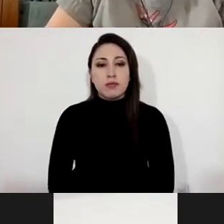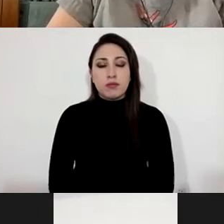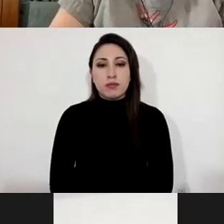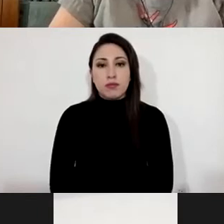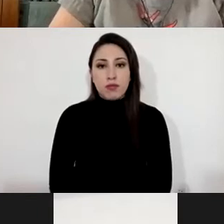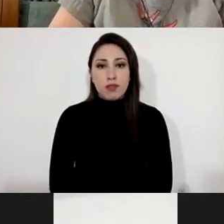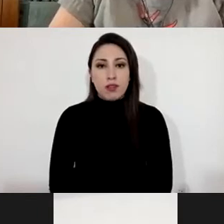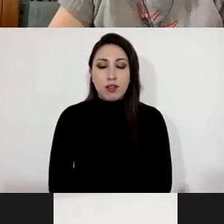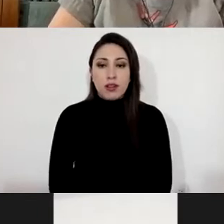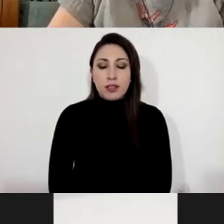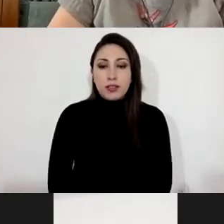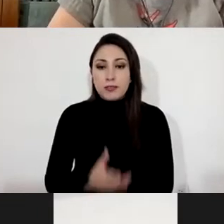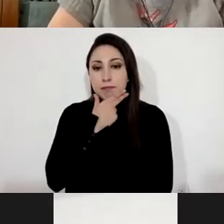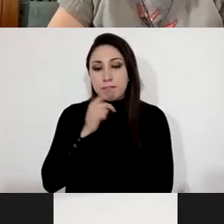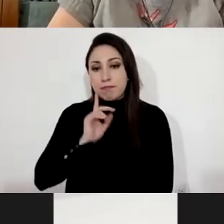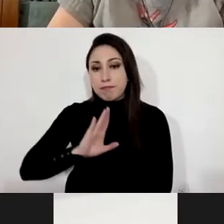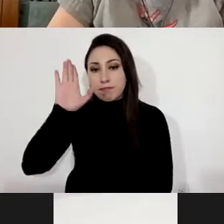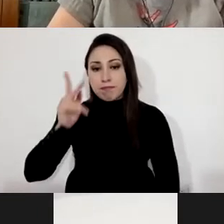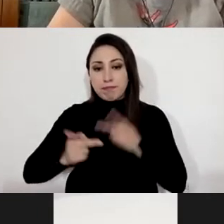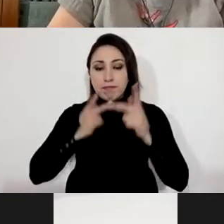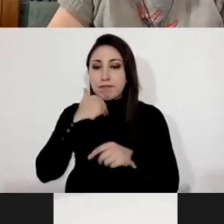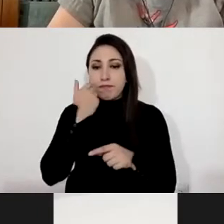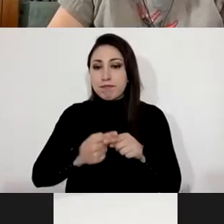¿Alguna otra persona tiene comentario alguno al respecto?